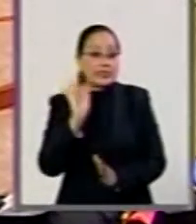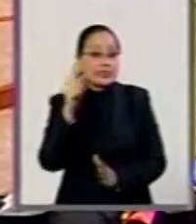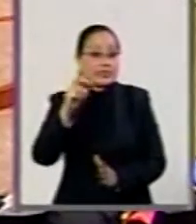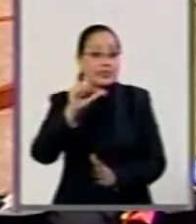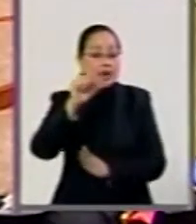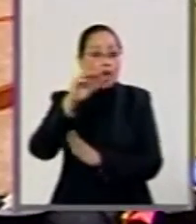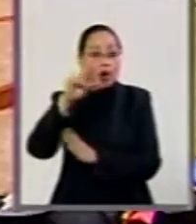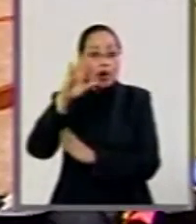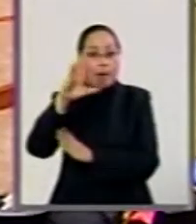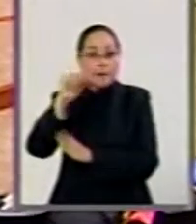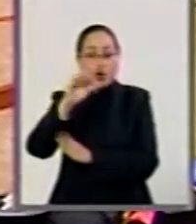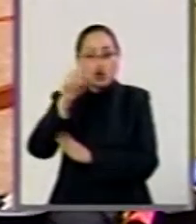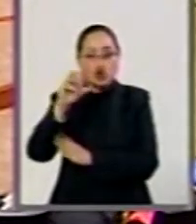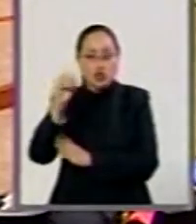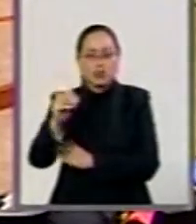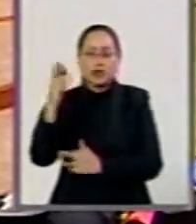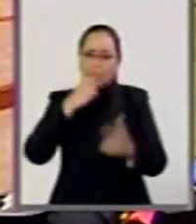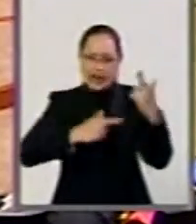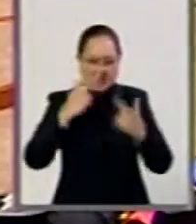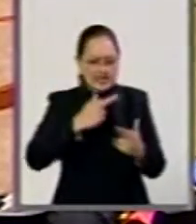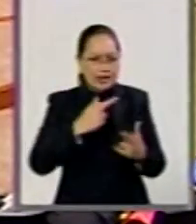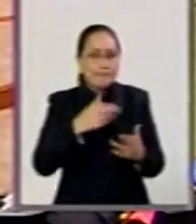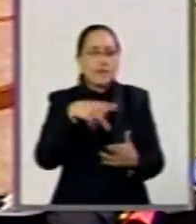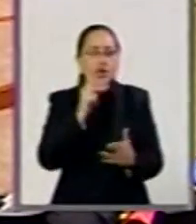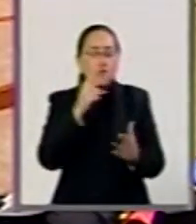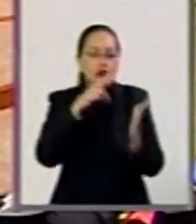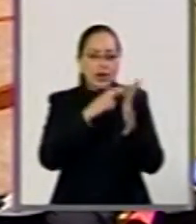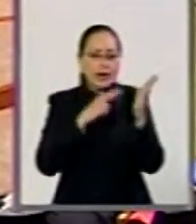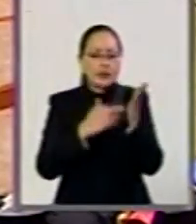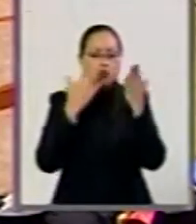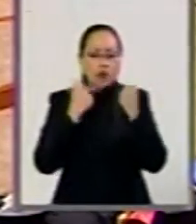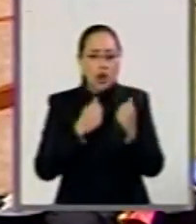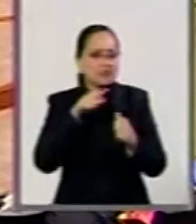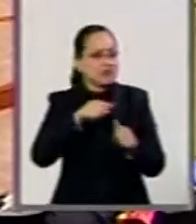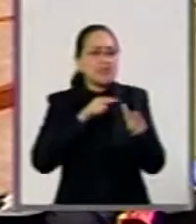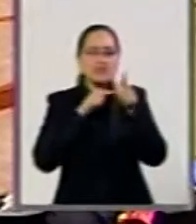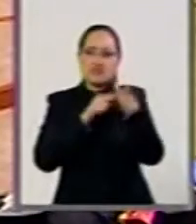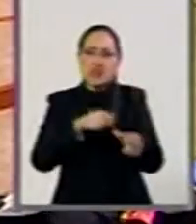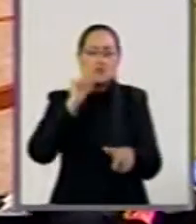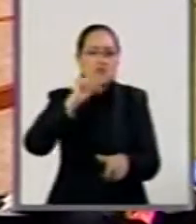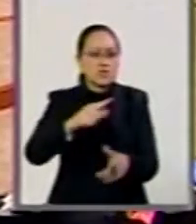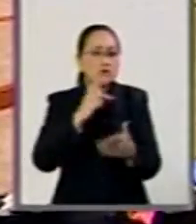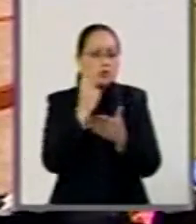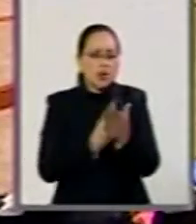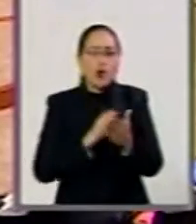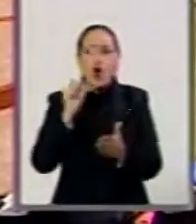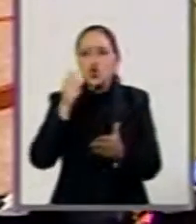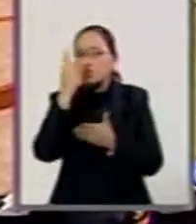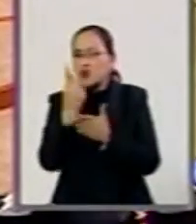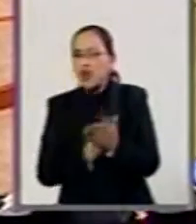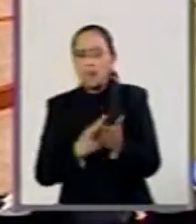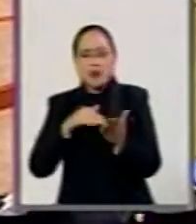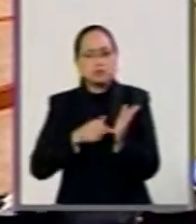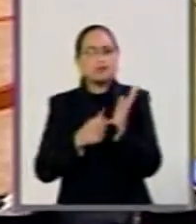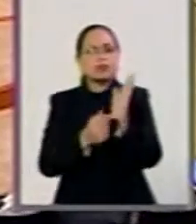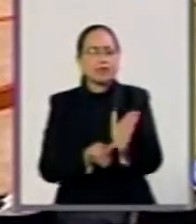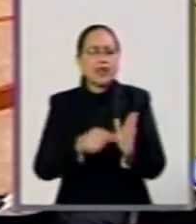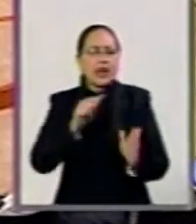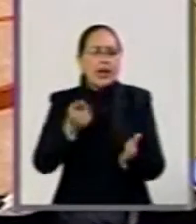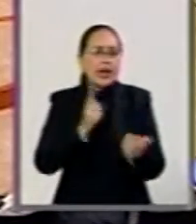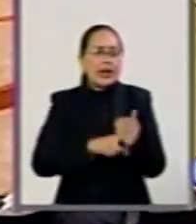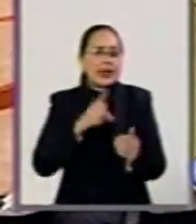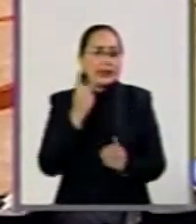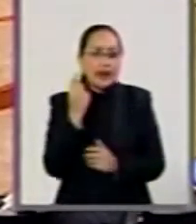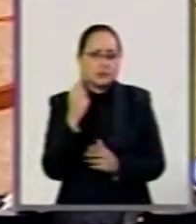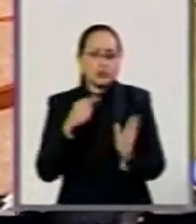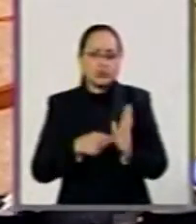no hay lineamientos, va a poder seguir haciendo de las suyas. Si Laura Bozzo o cualquier otro programa vuelve a